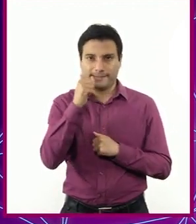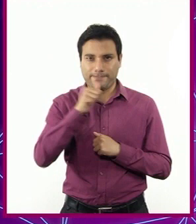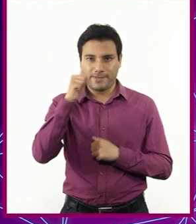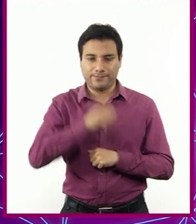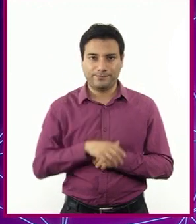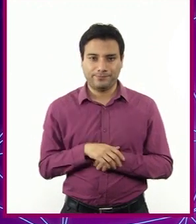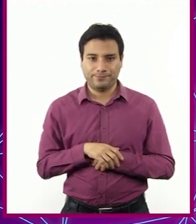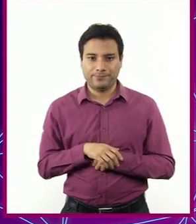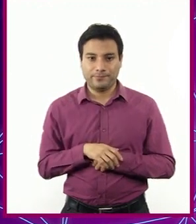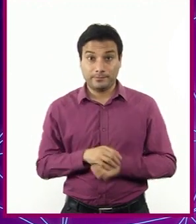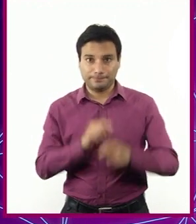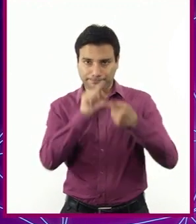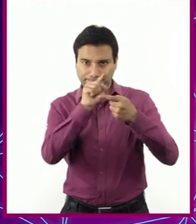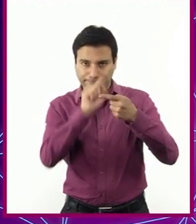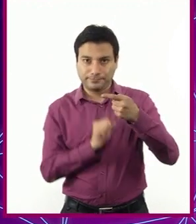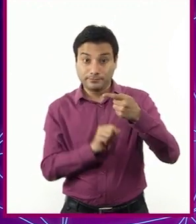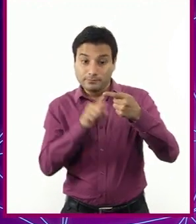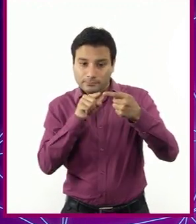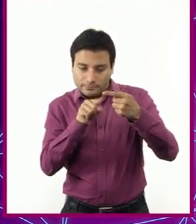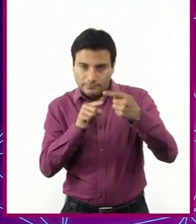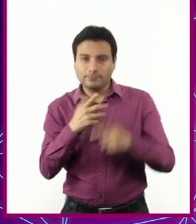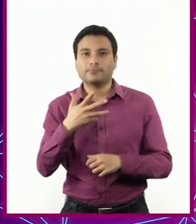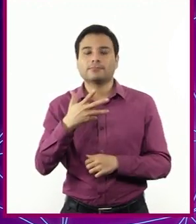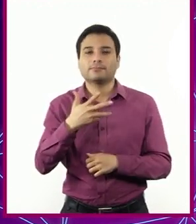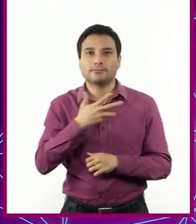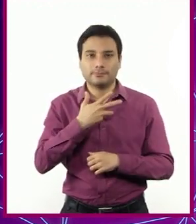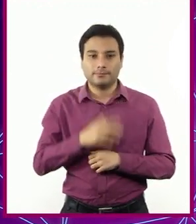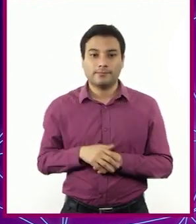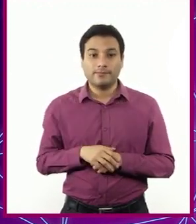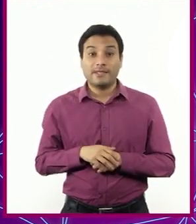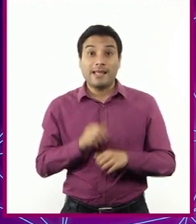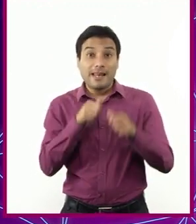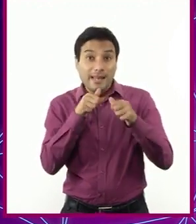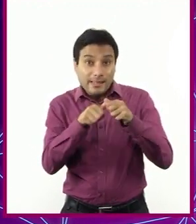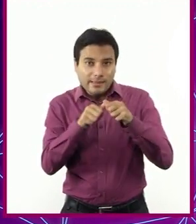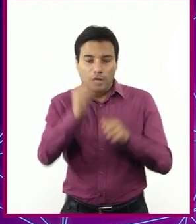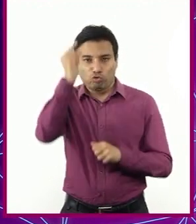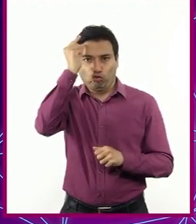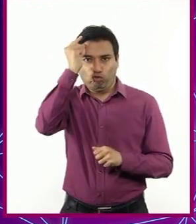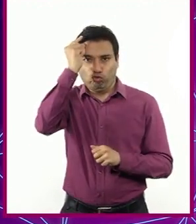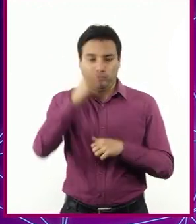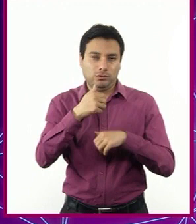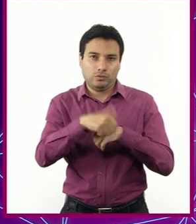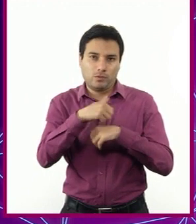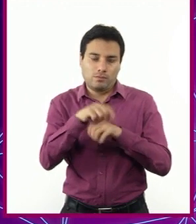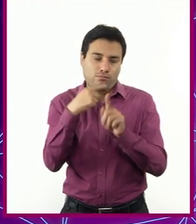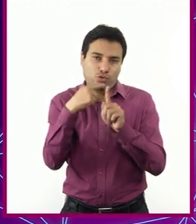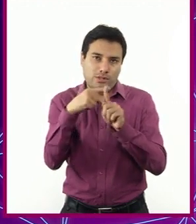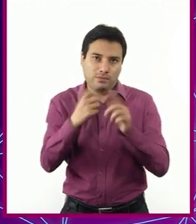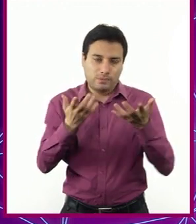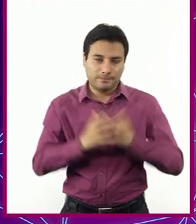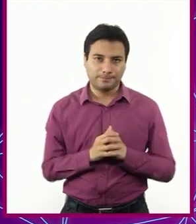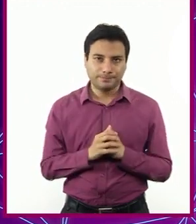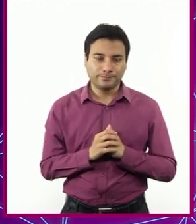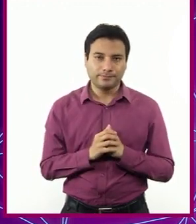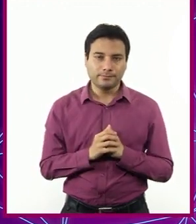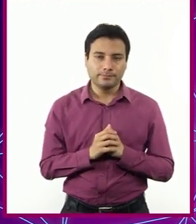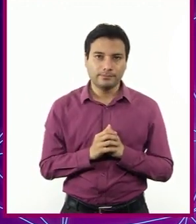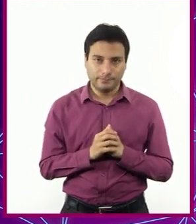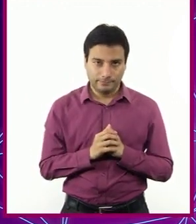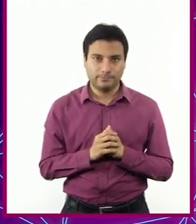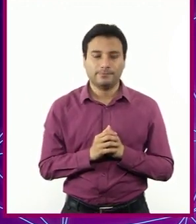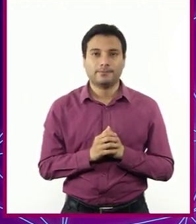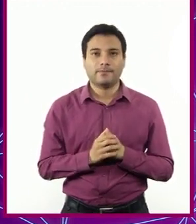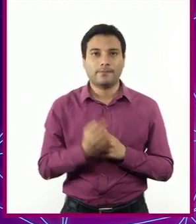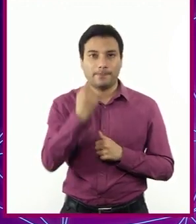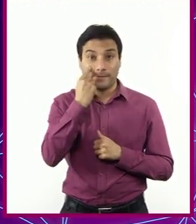denominador aparece la potencia con exponente positivo y esto es igual a la potencia. Pero ahora con el